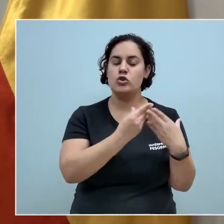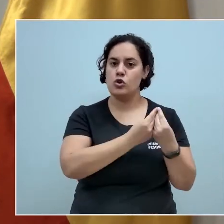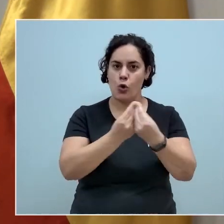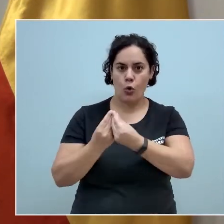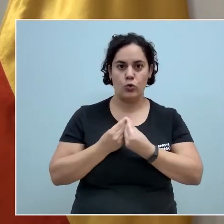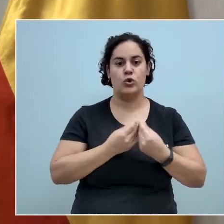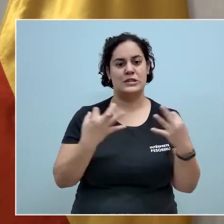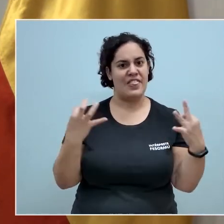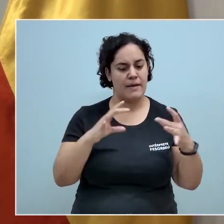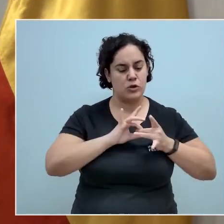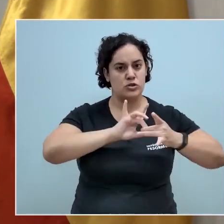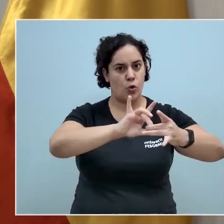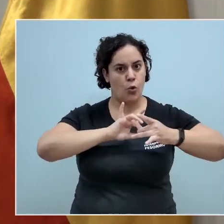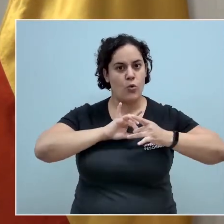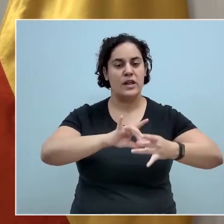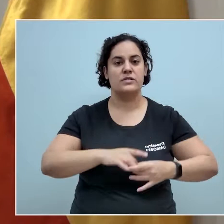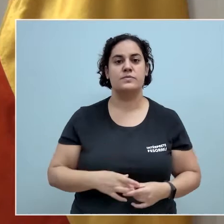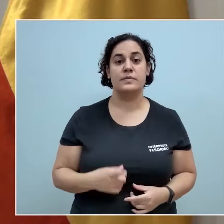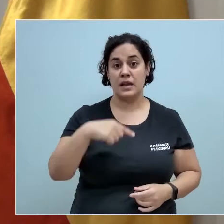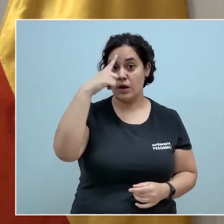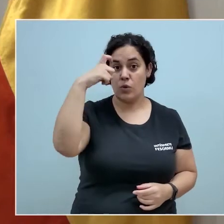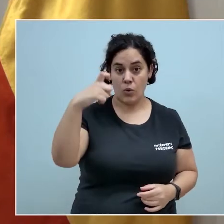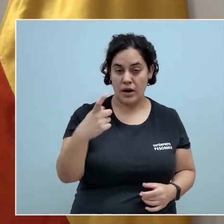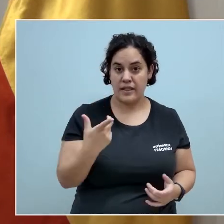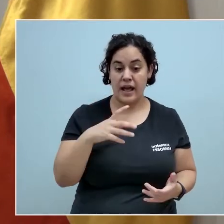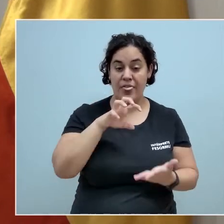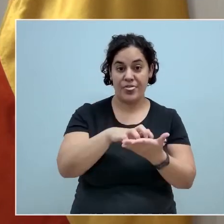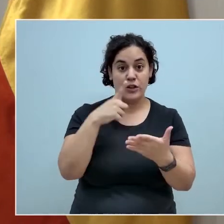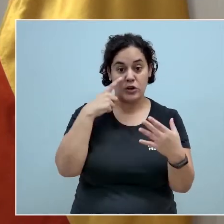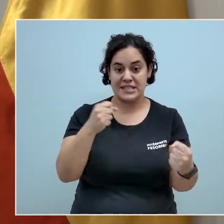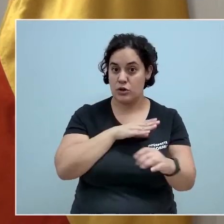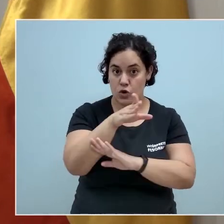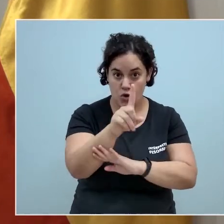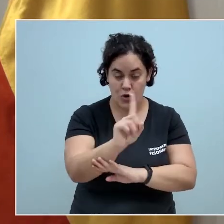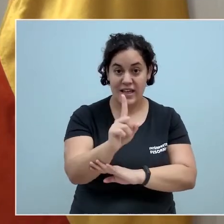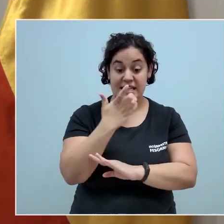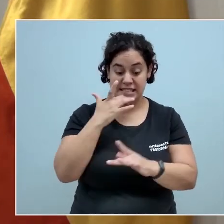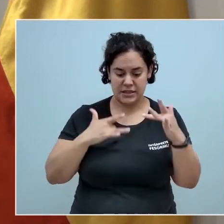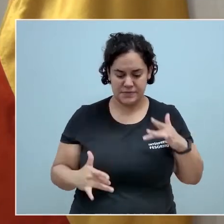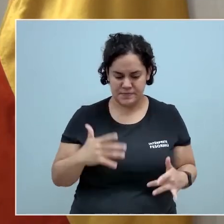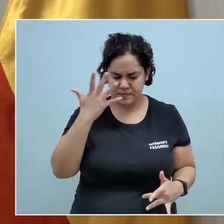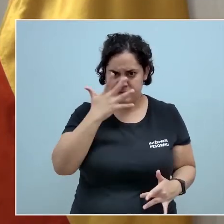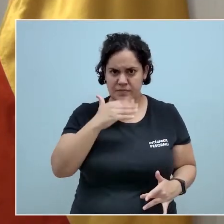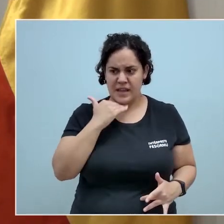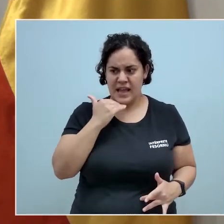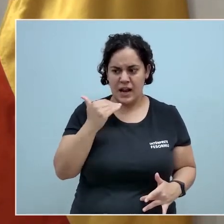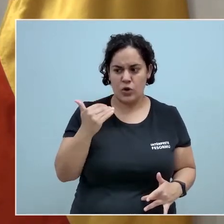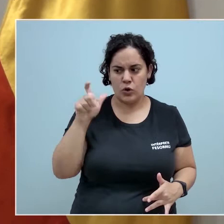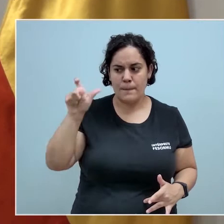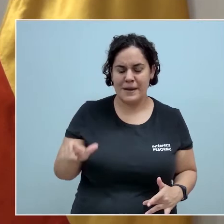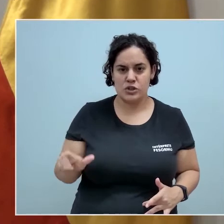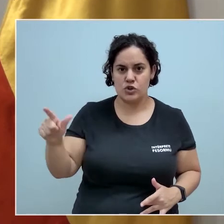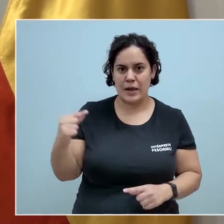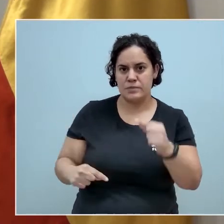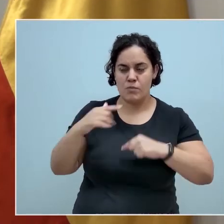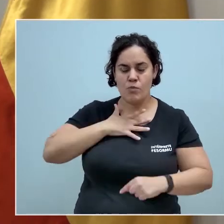remar en la misma dirección. Recuerden, no acudir a ningún centro sanitario si hay síntomas o sospecha de contacto estrecho y, en este